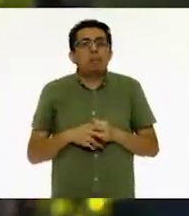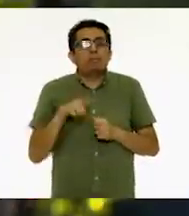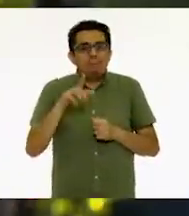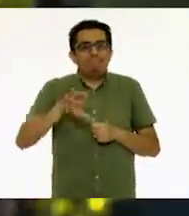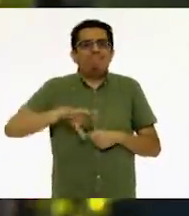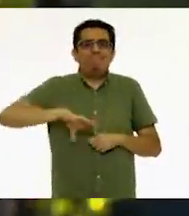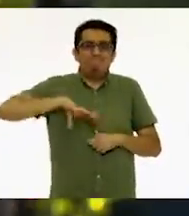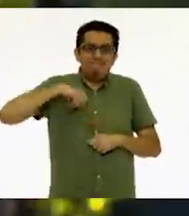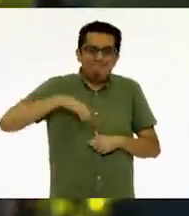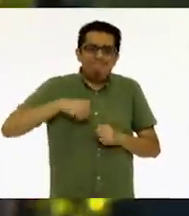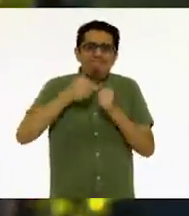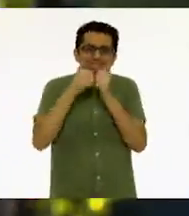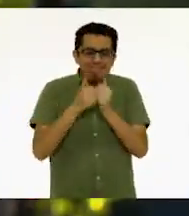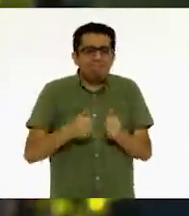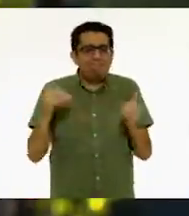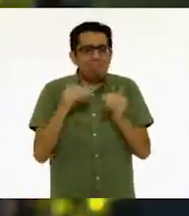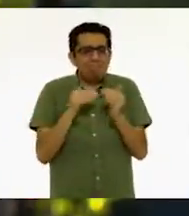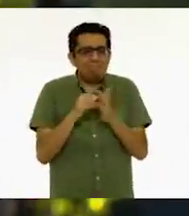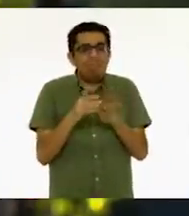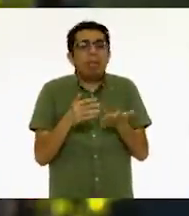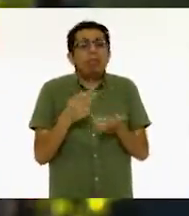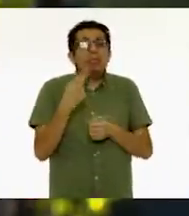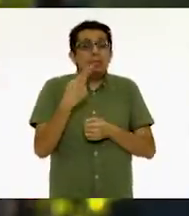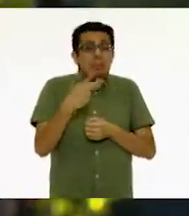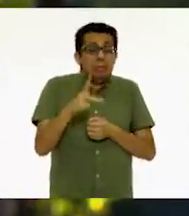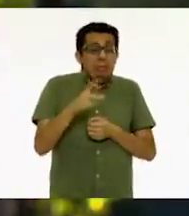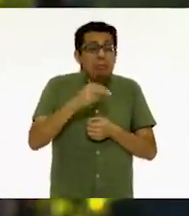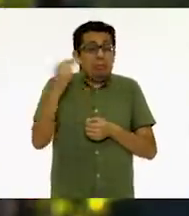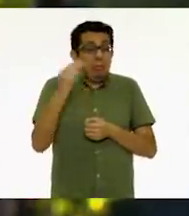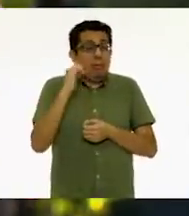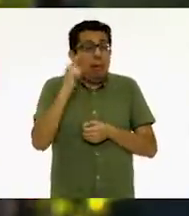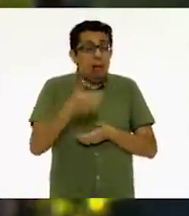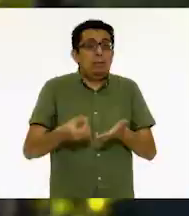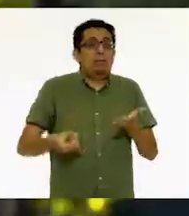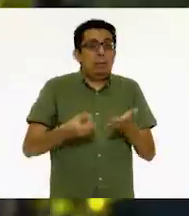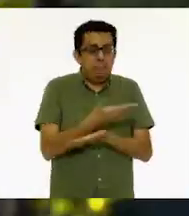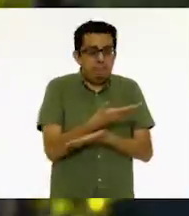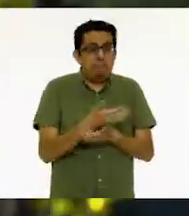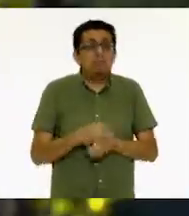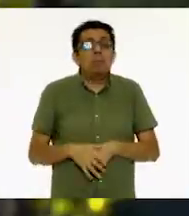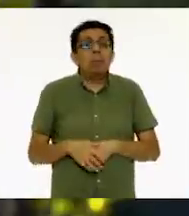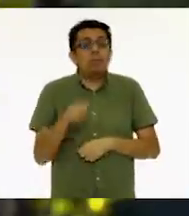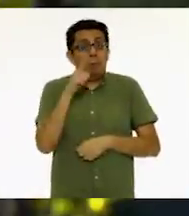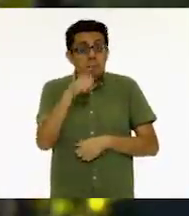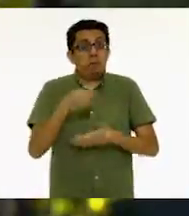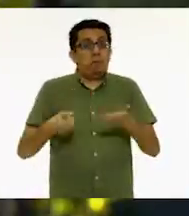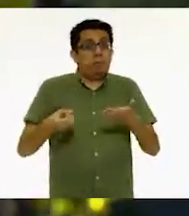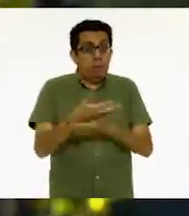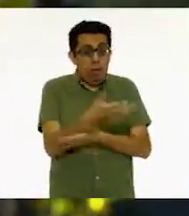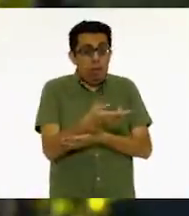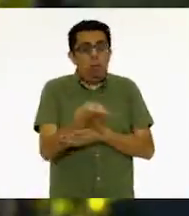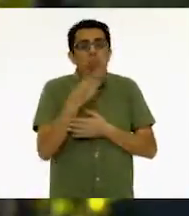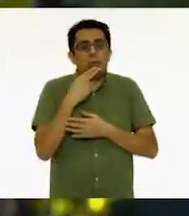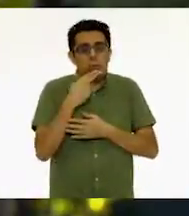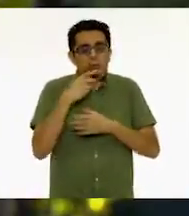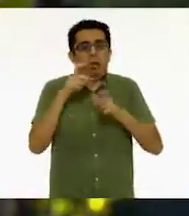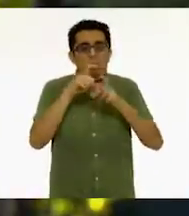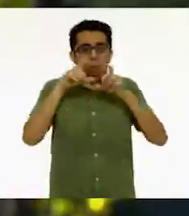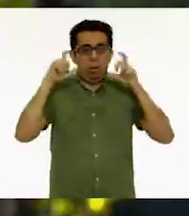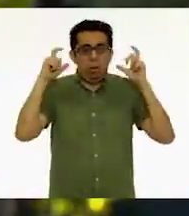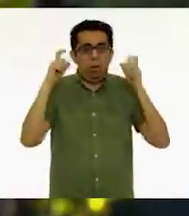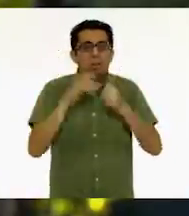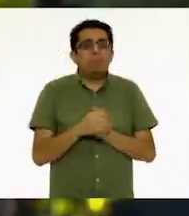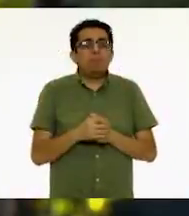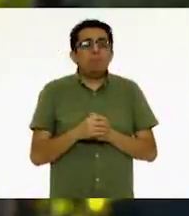no salir de casa a menos que sea muy necesario. Si lo haces, utiliza el